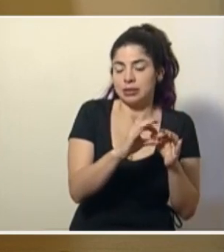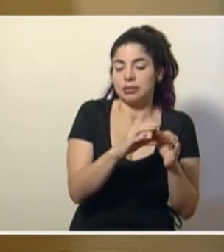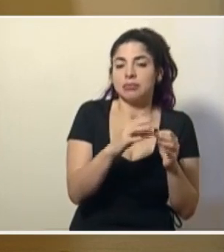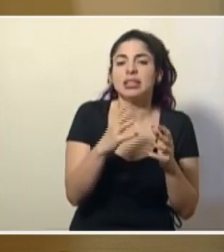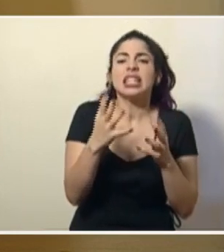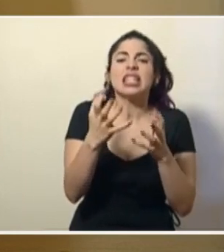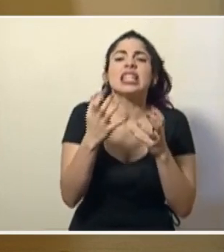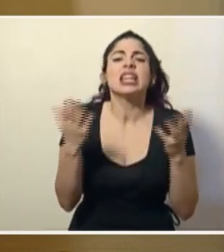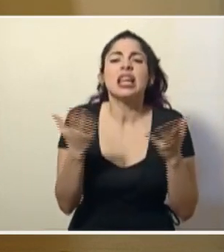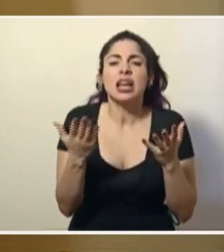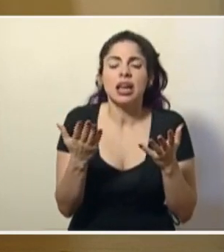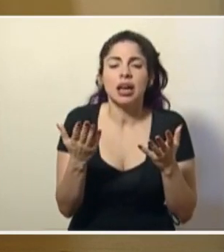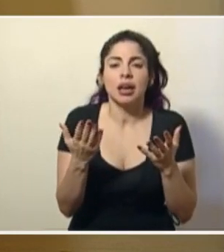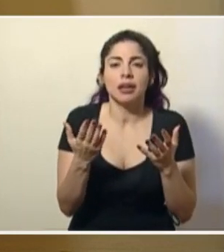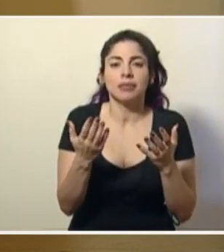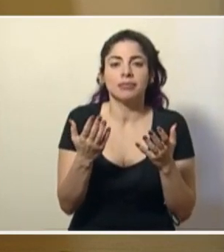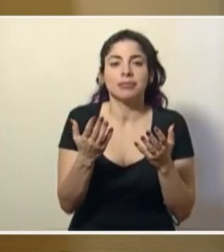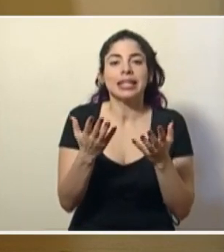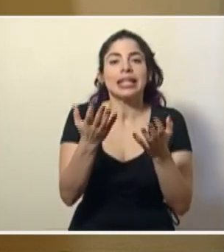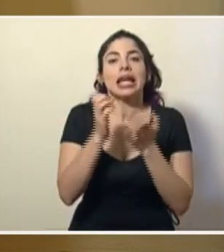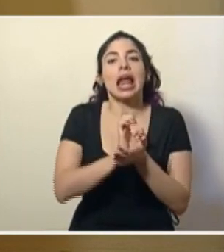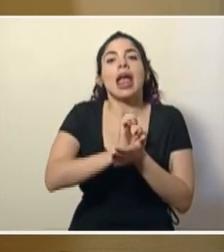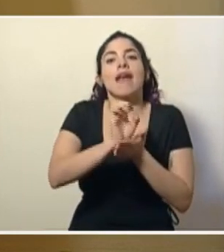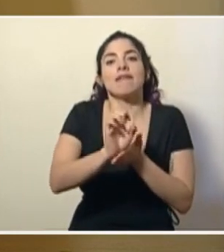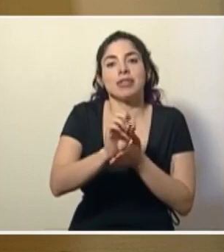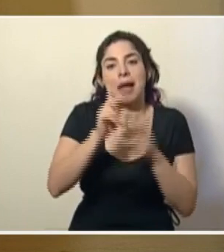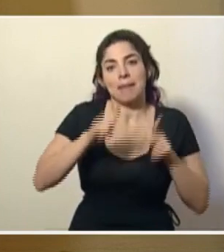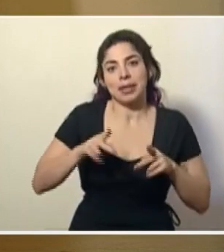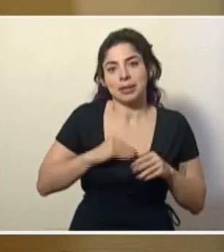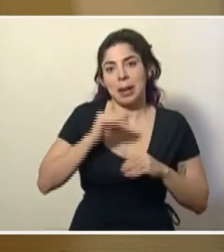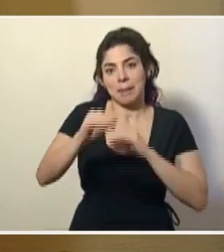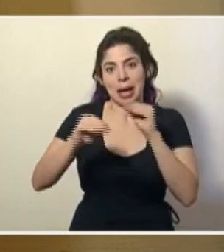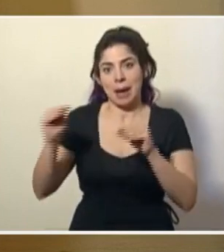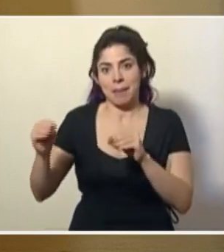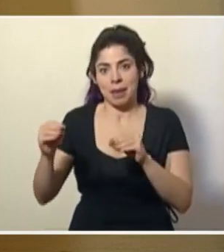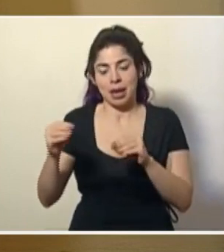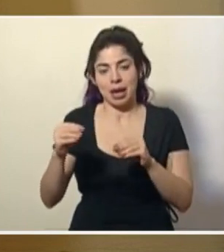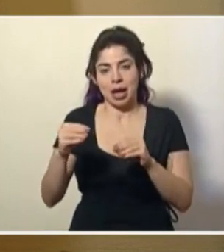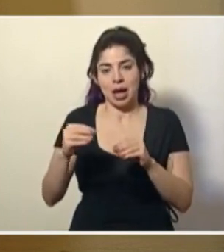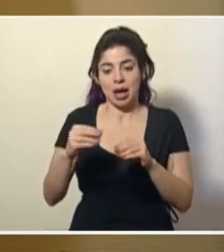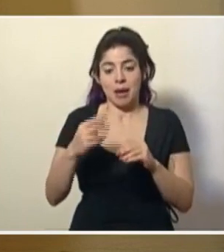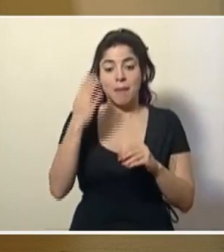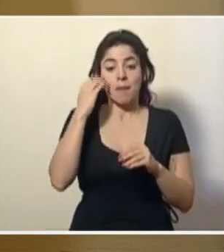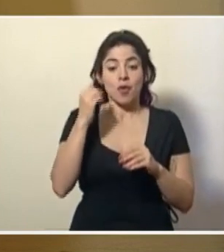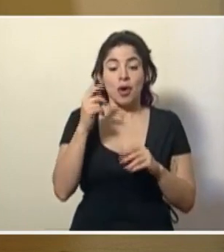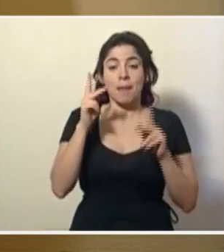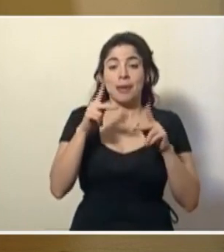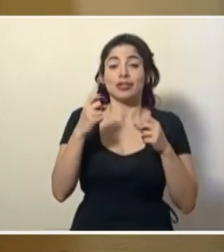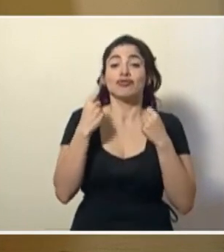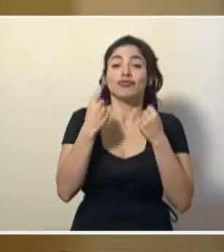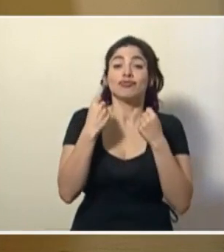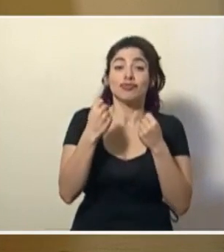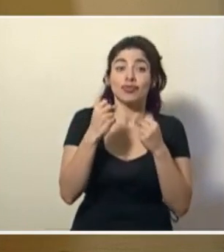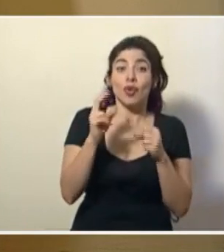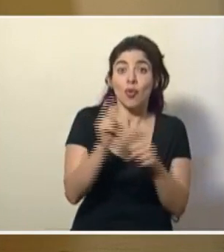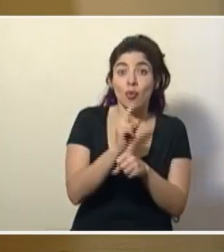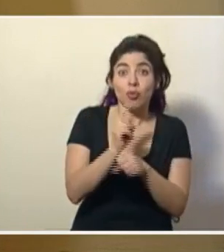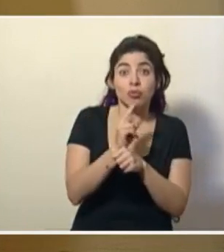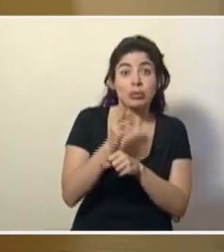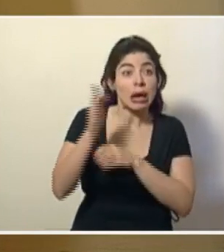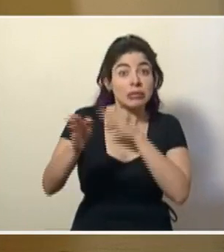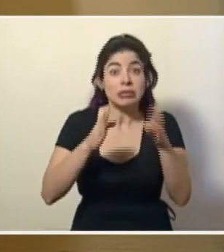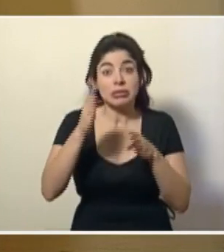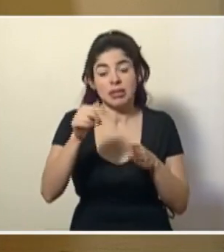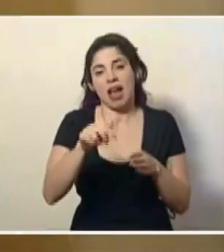de prevenir el contagio a través del vehículo, de la forma en que se mueve